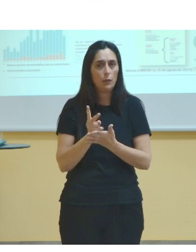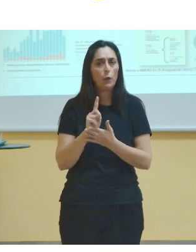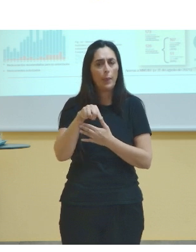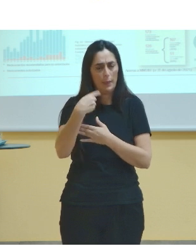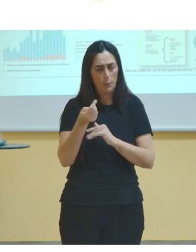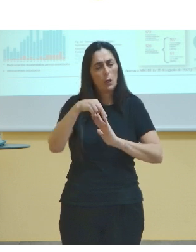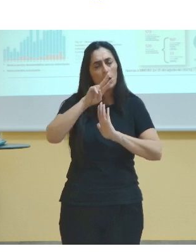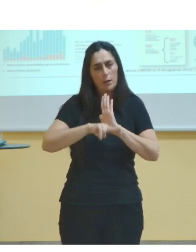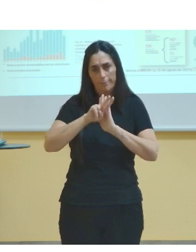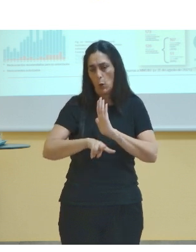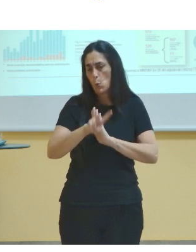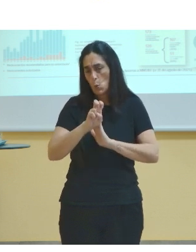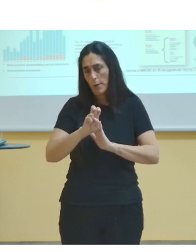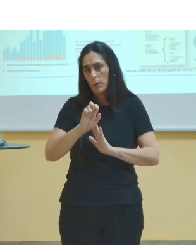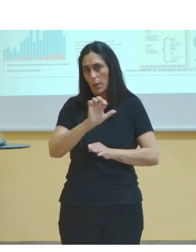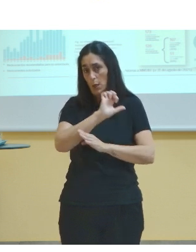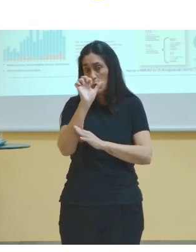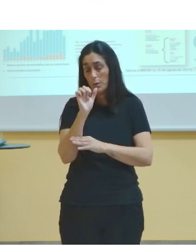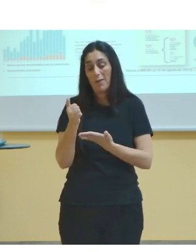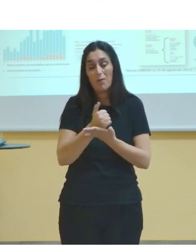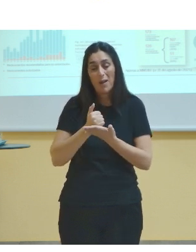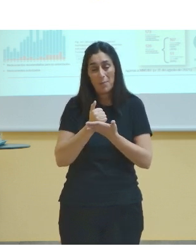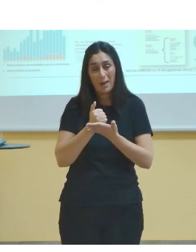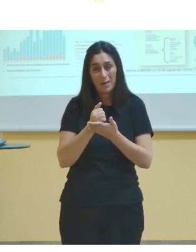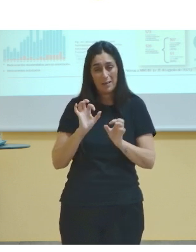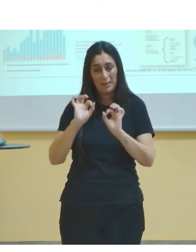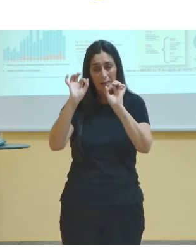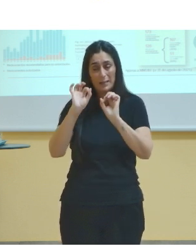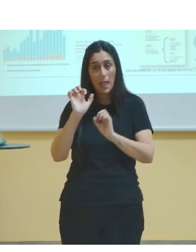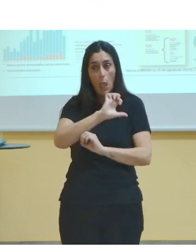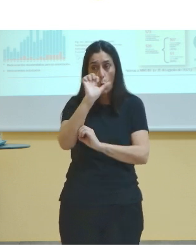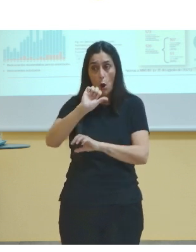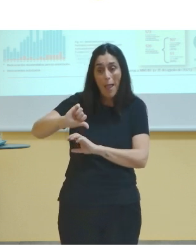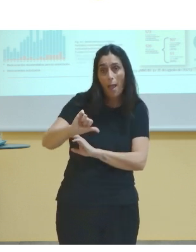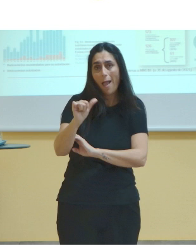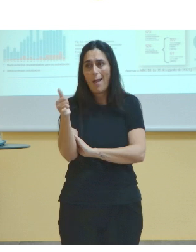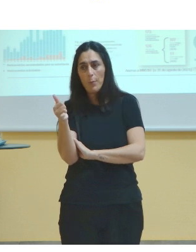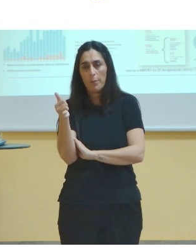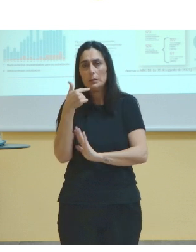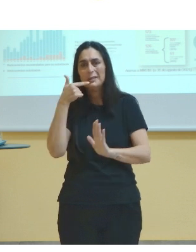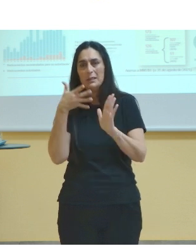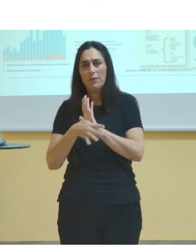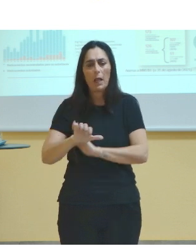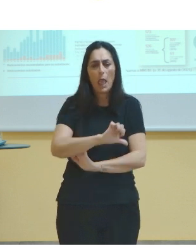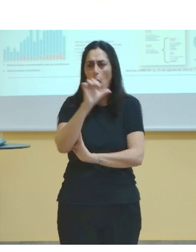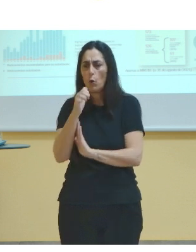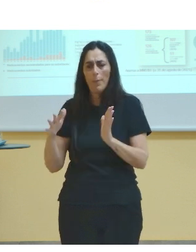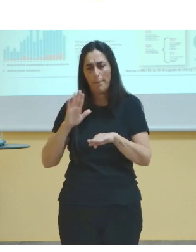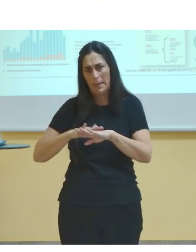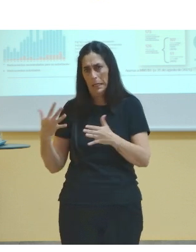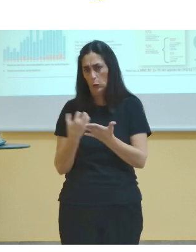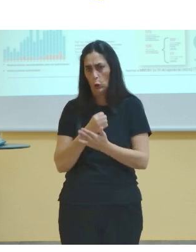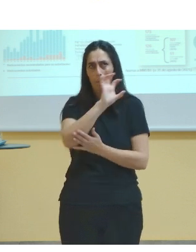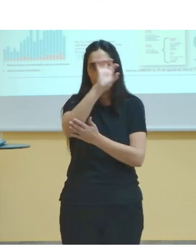de la nueva reglamentación europea, que todos los fármacos huérfanos que se aprueben en Europa lleguen a todos los rincones de Europa, es decir, a todos los